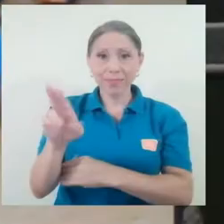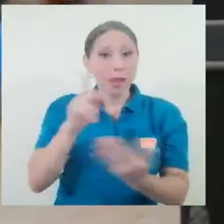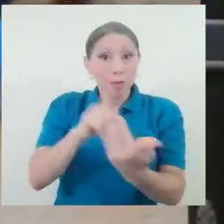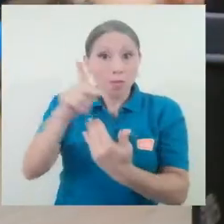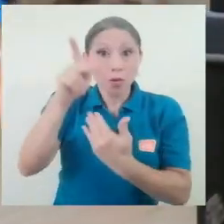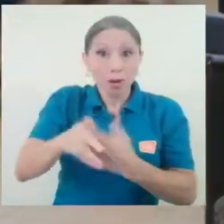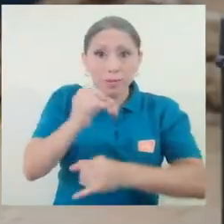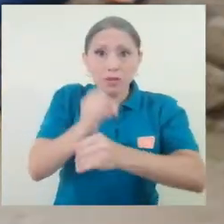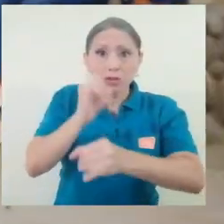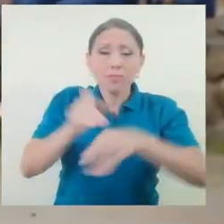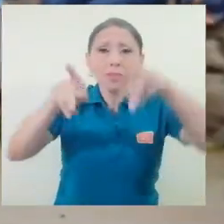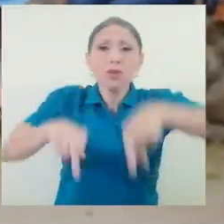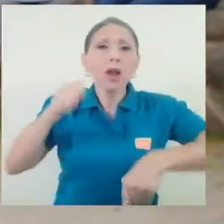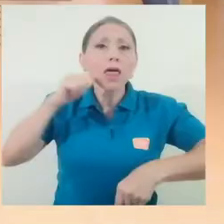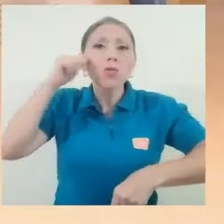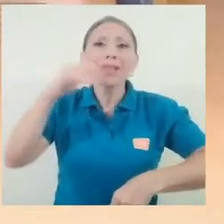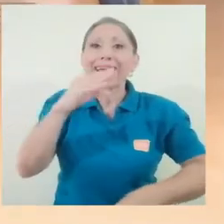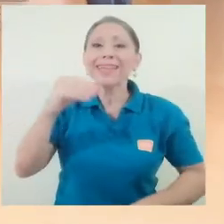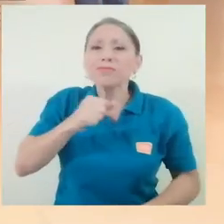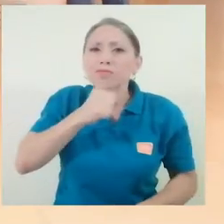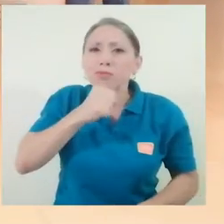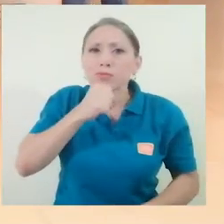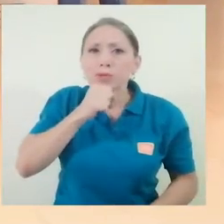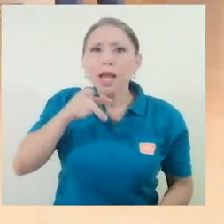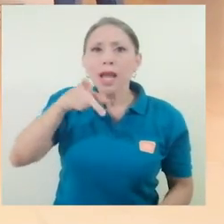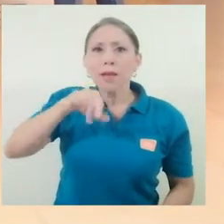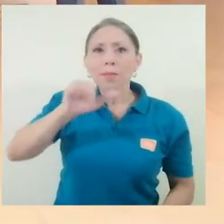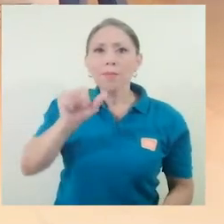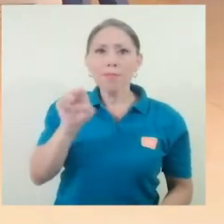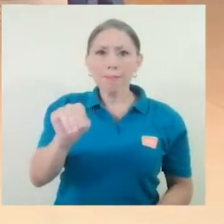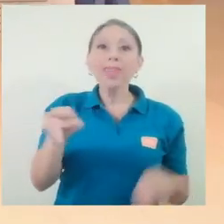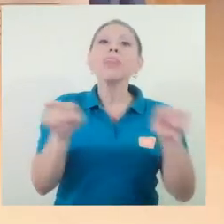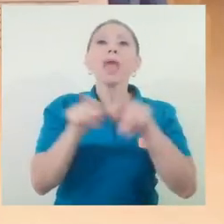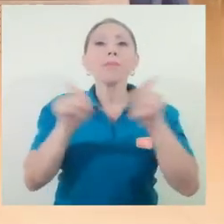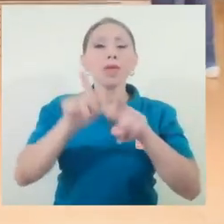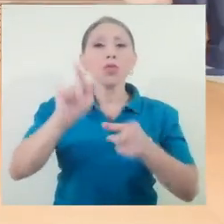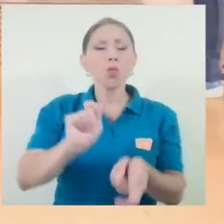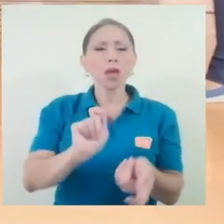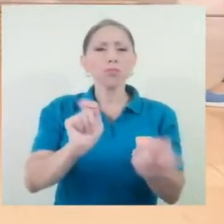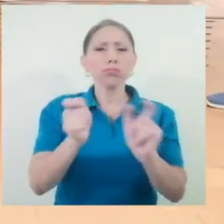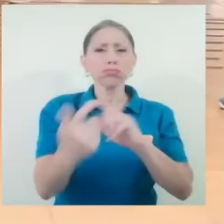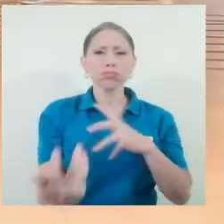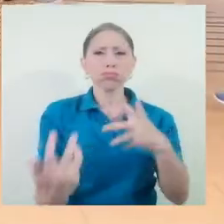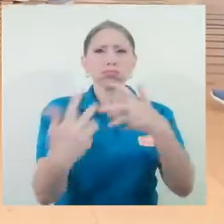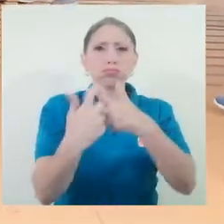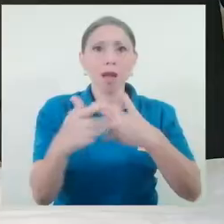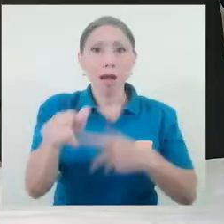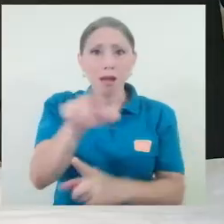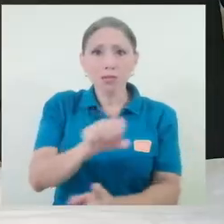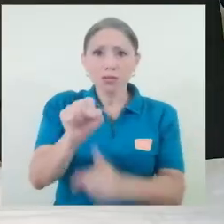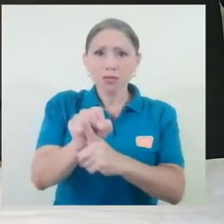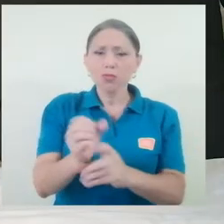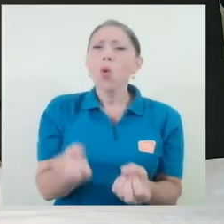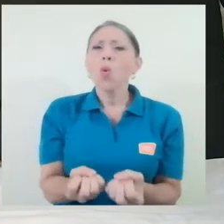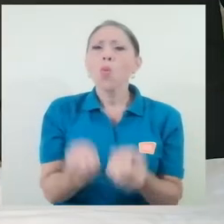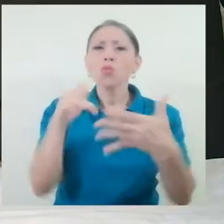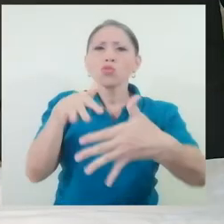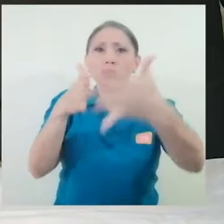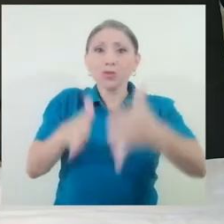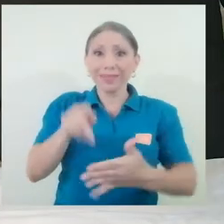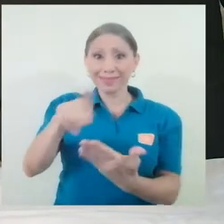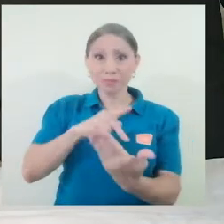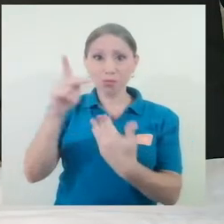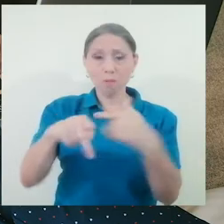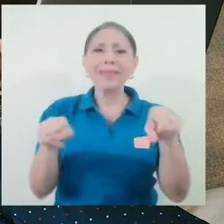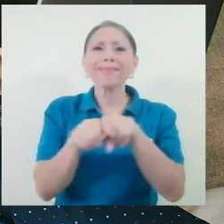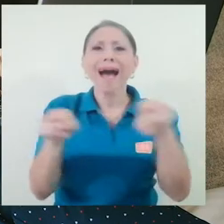Institucional para la Persona Adulta y Adulta Mayor, también tuvo que ajustarse a la dinámica. Muchos estudiantes de